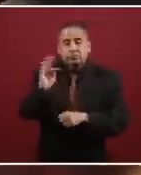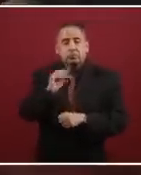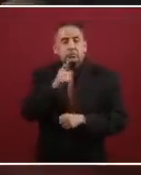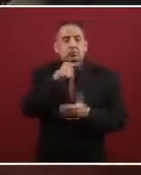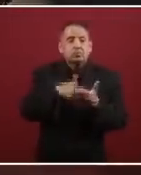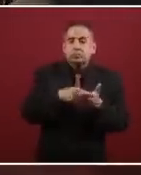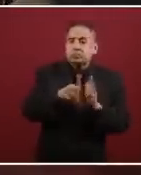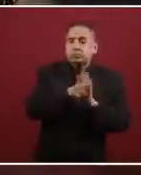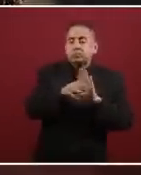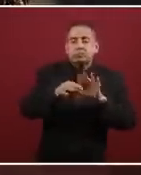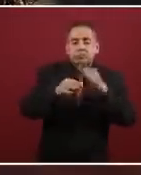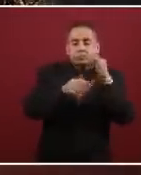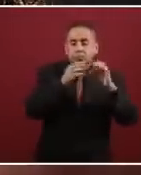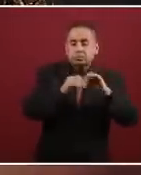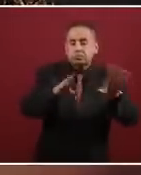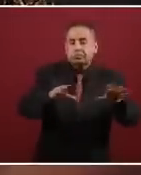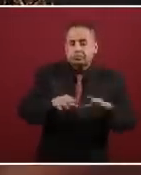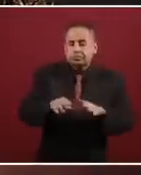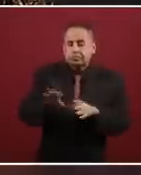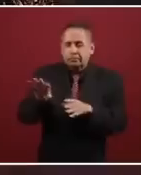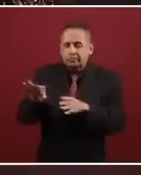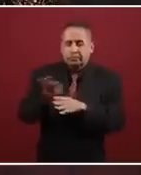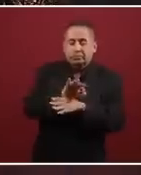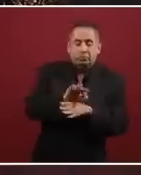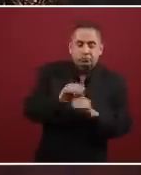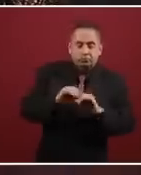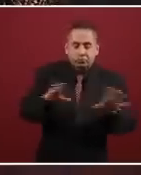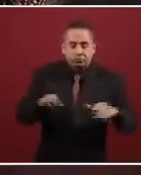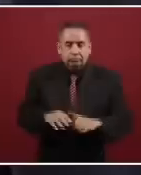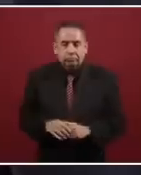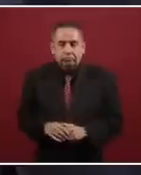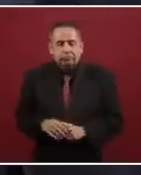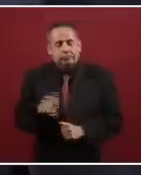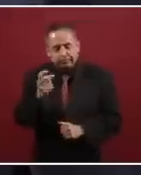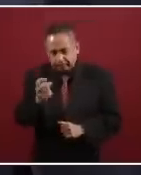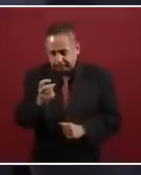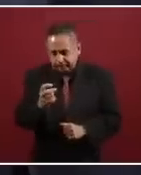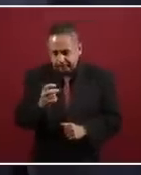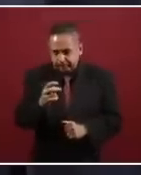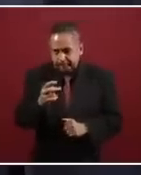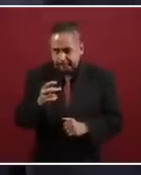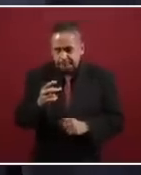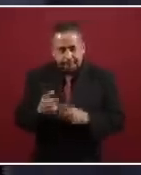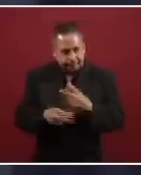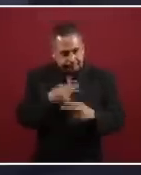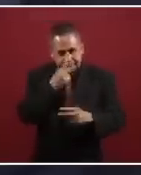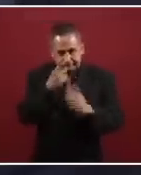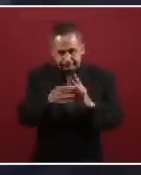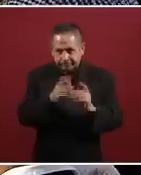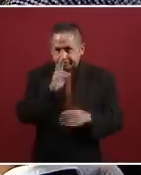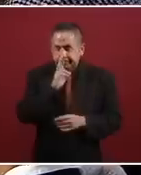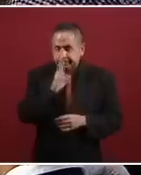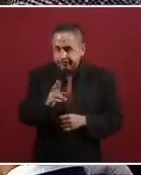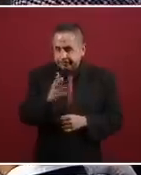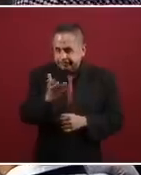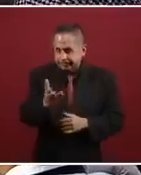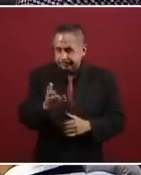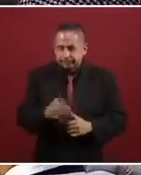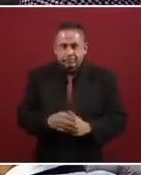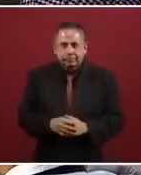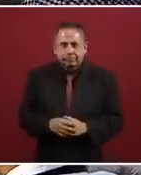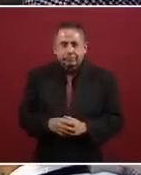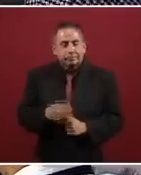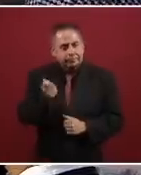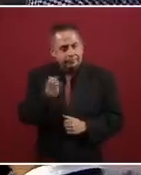está publicando, sacando de contexto. Es un operativo, sí, que sucedió. Por eso, yo les estoy respondiendo que